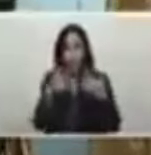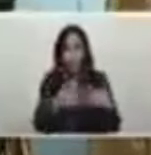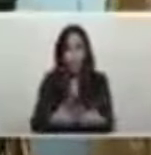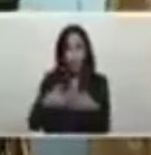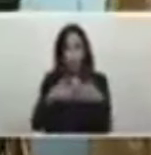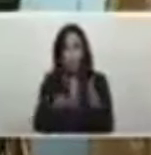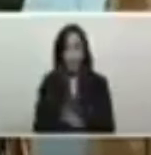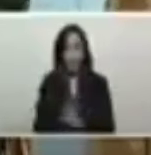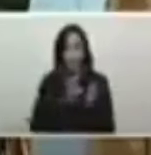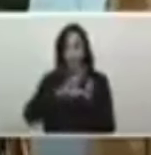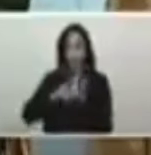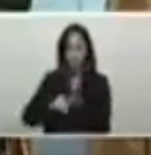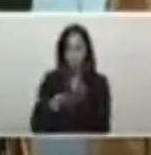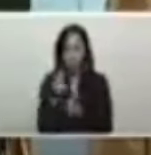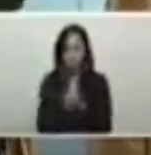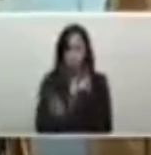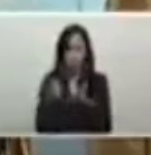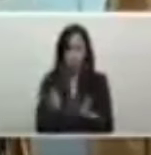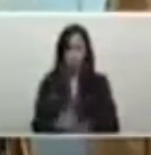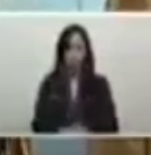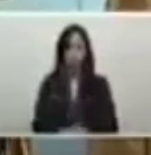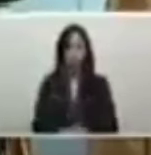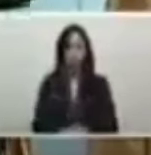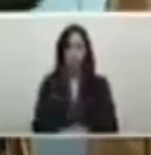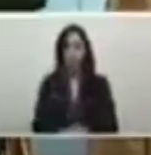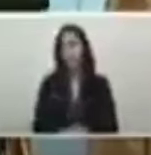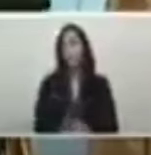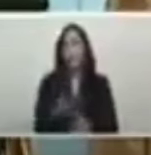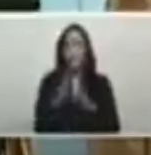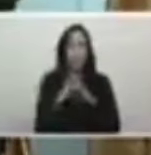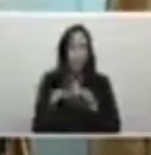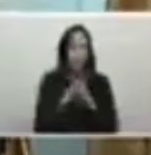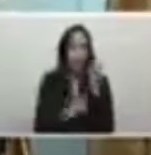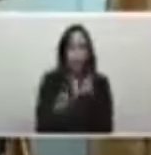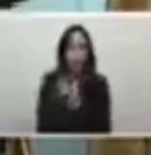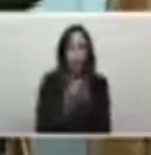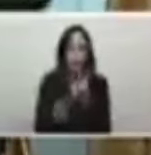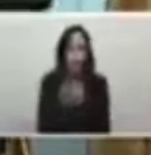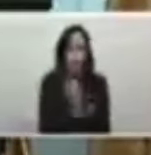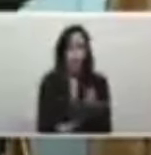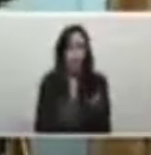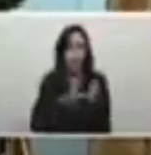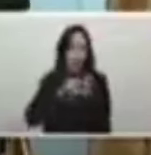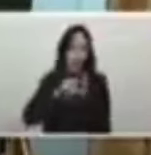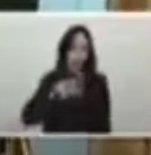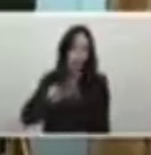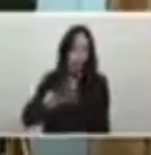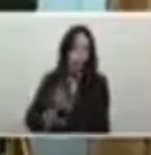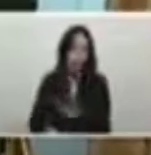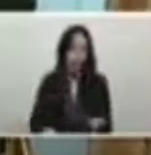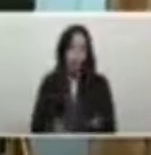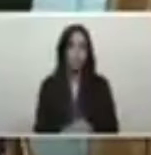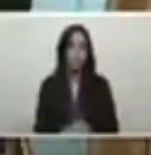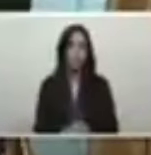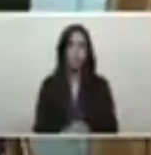Estados Unidos quitarle las propiedades a Venezuela las riquezas de Venezuela el dinero de Venezuela